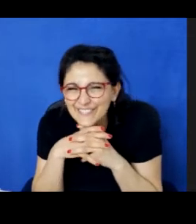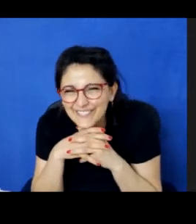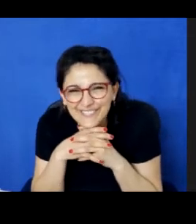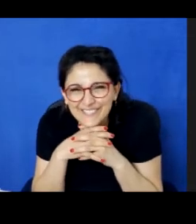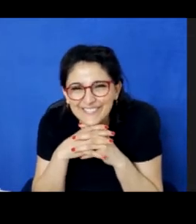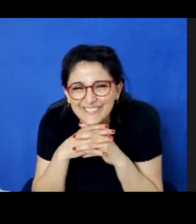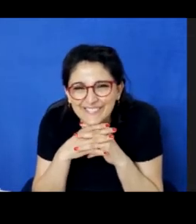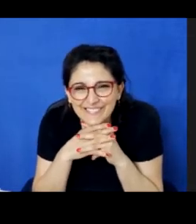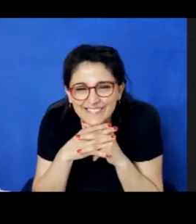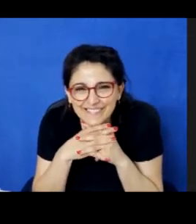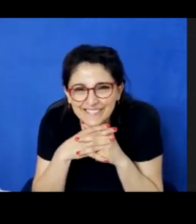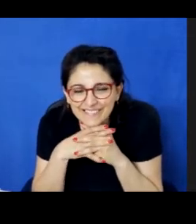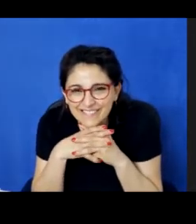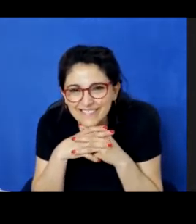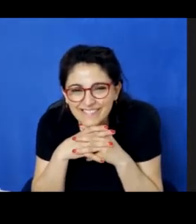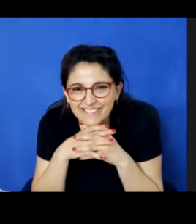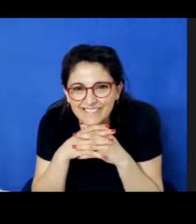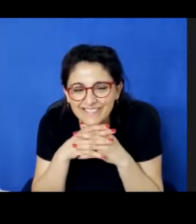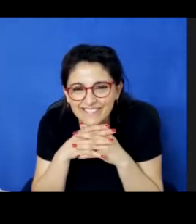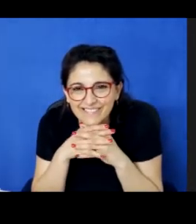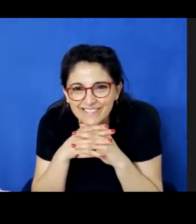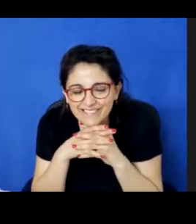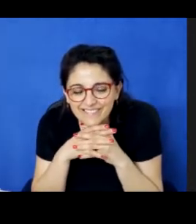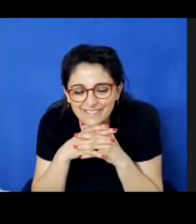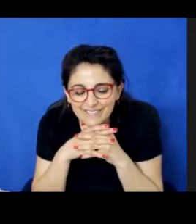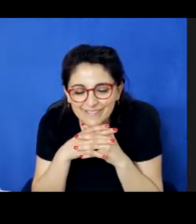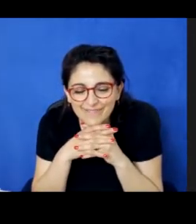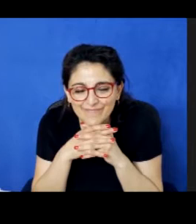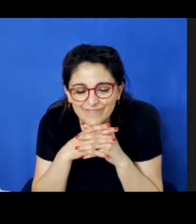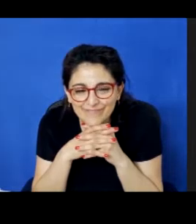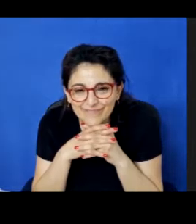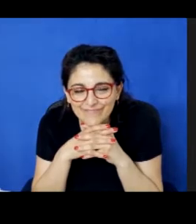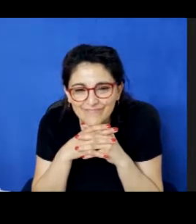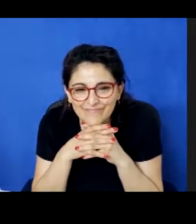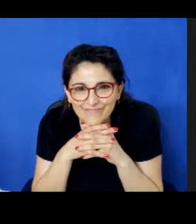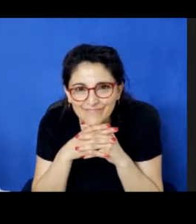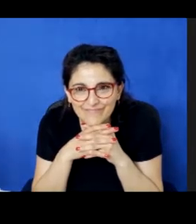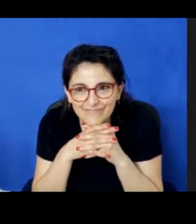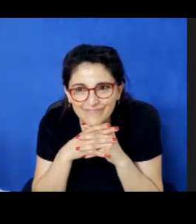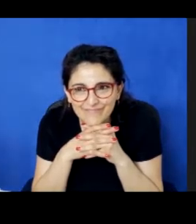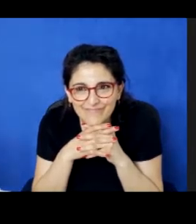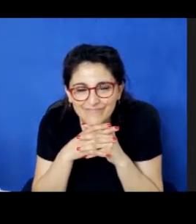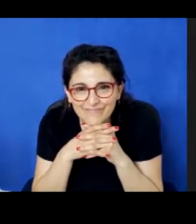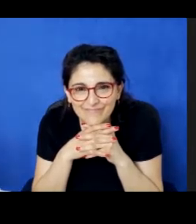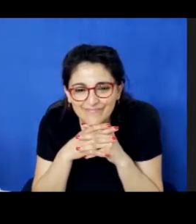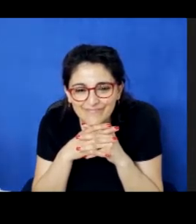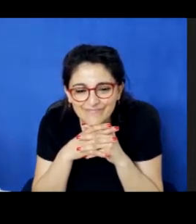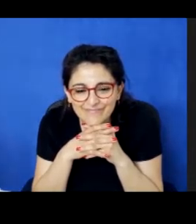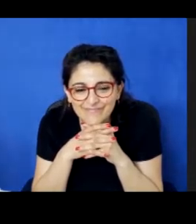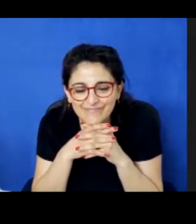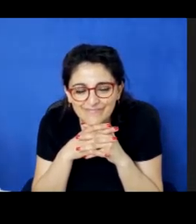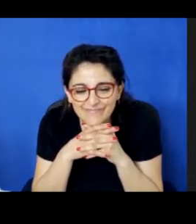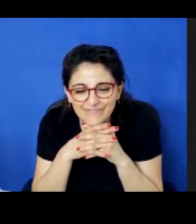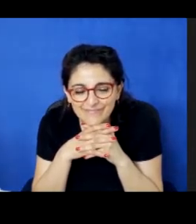Con la alegría de seguir compartiendo estos lindos momentos juntos, que a mí me encanta formar parte de tu programa, la verdad